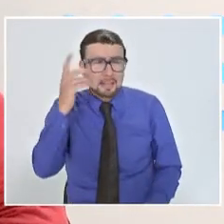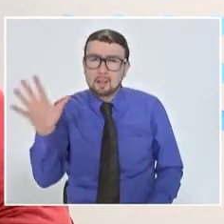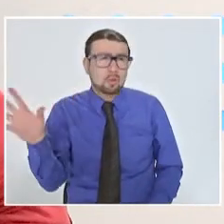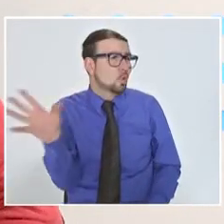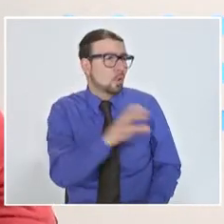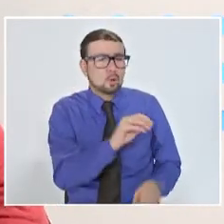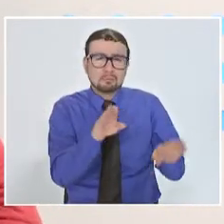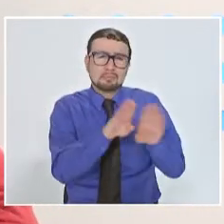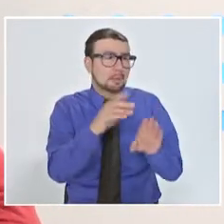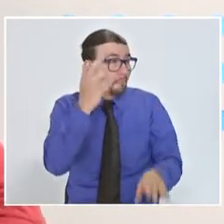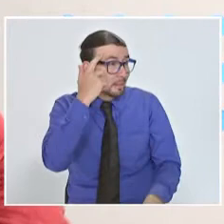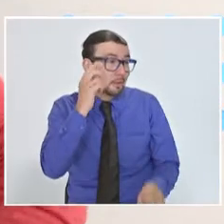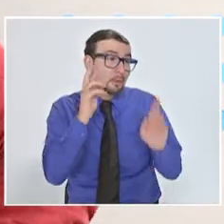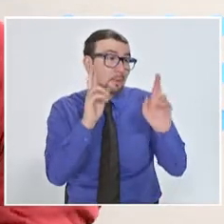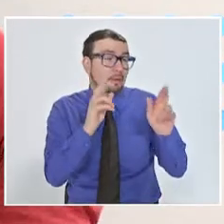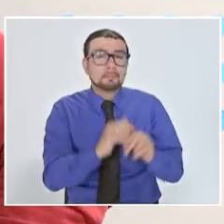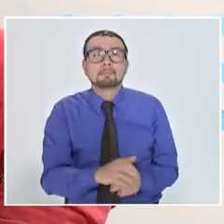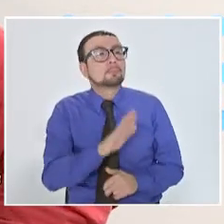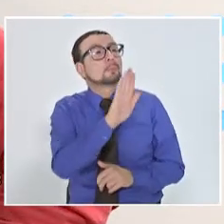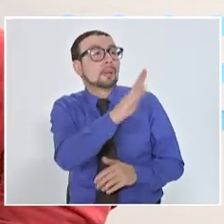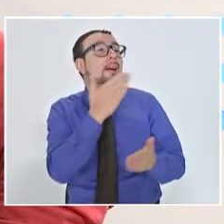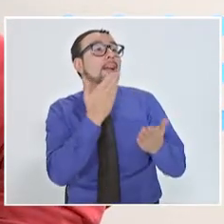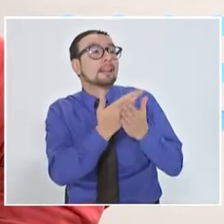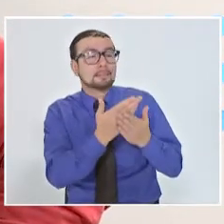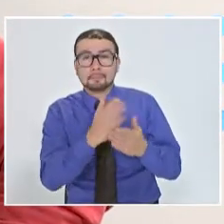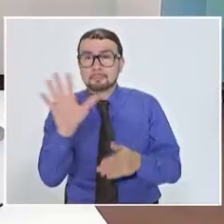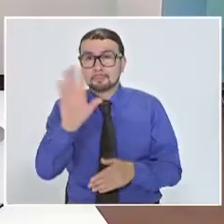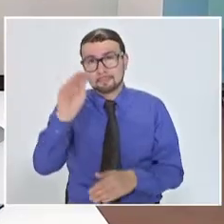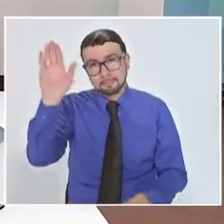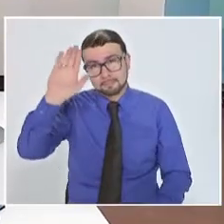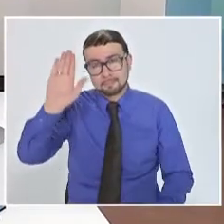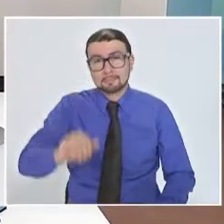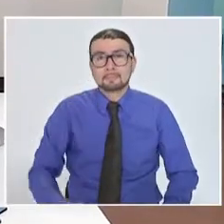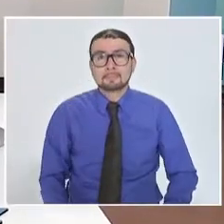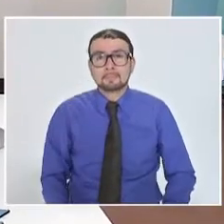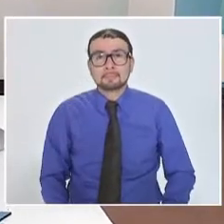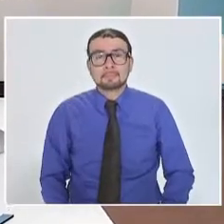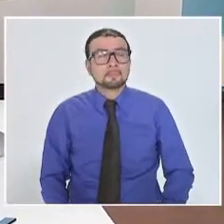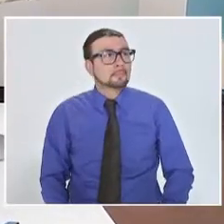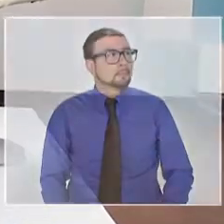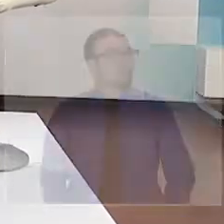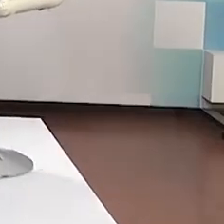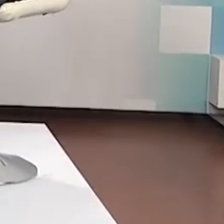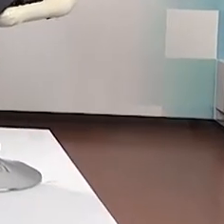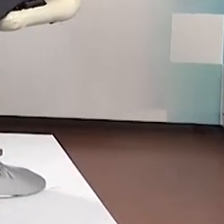colegas. Luz Dari, muchas gracias por estar con nosotros, a todos ustedes muchas gracias.